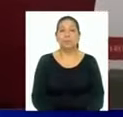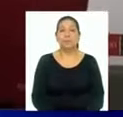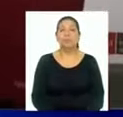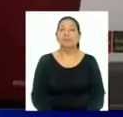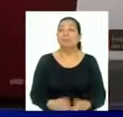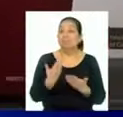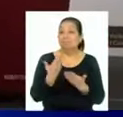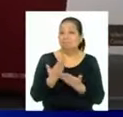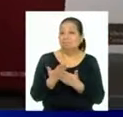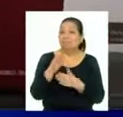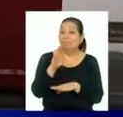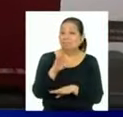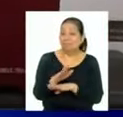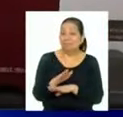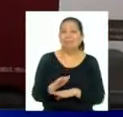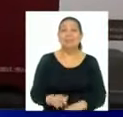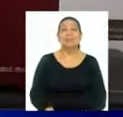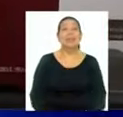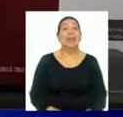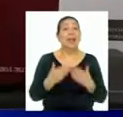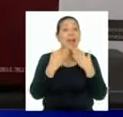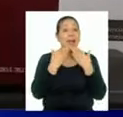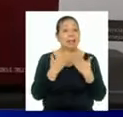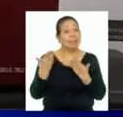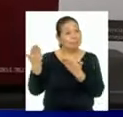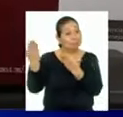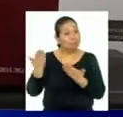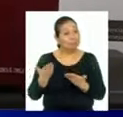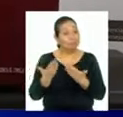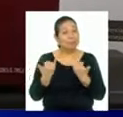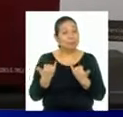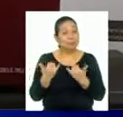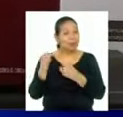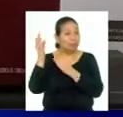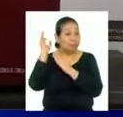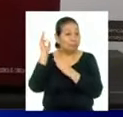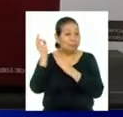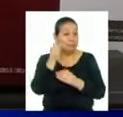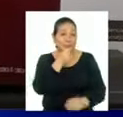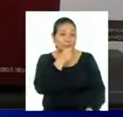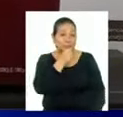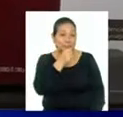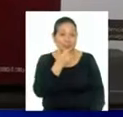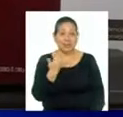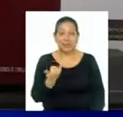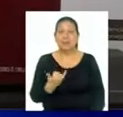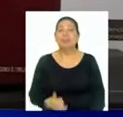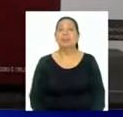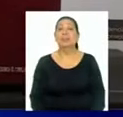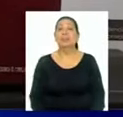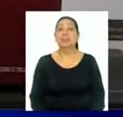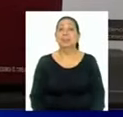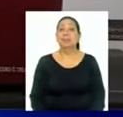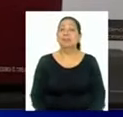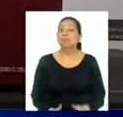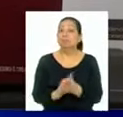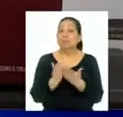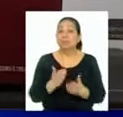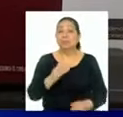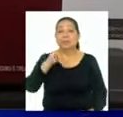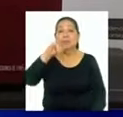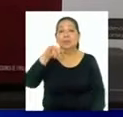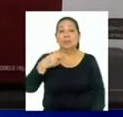¿Qué tal? Muy buenas tardes y gracias por la invitación a esta conferencia de prensa. Los saluda